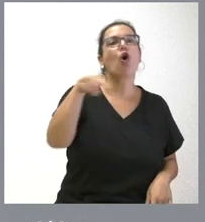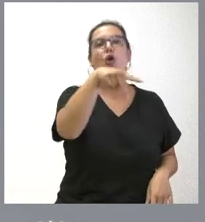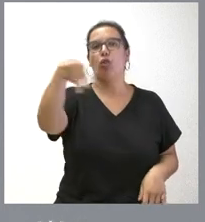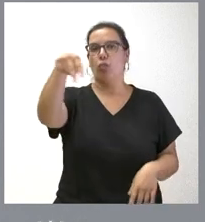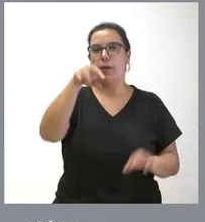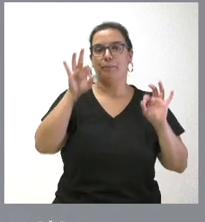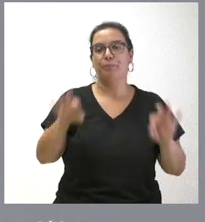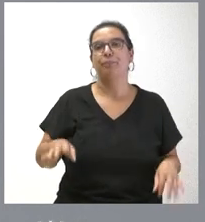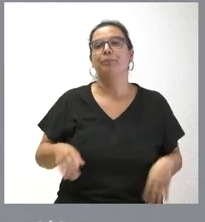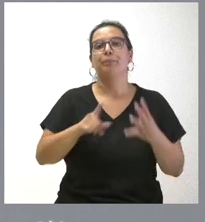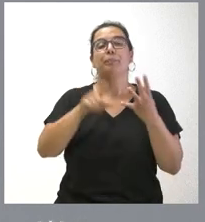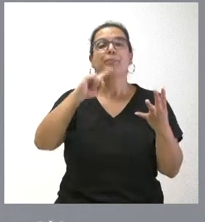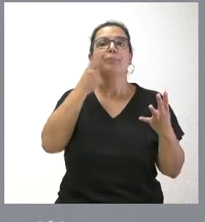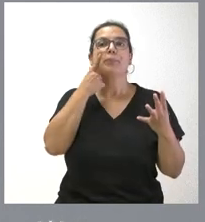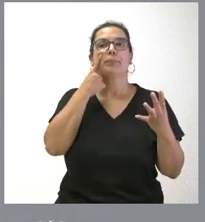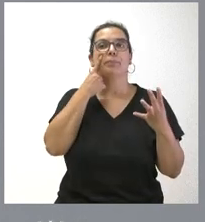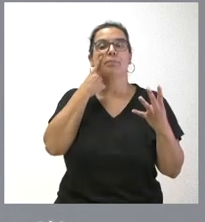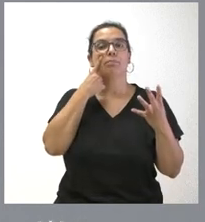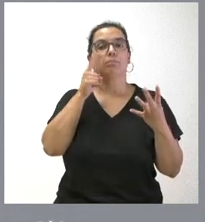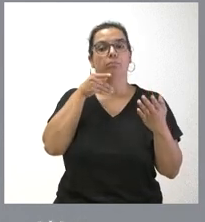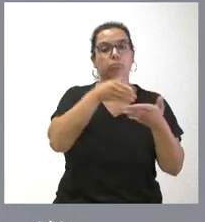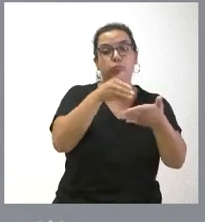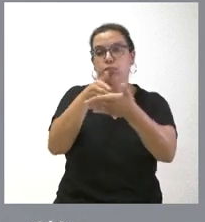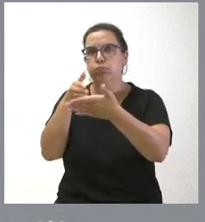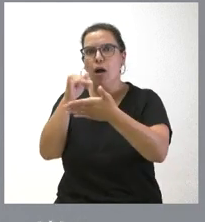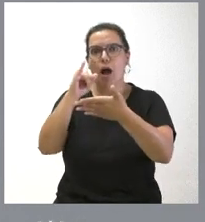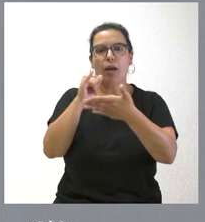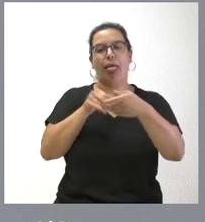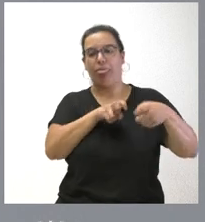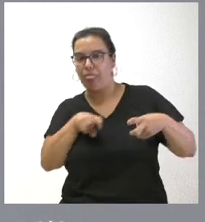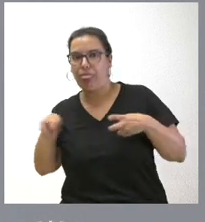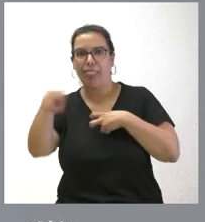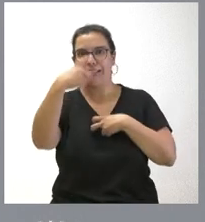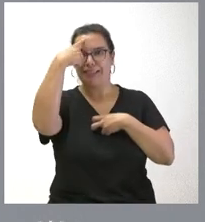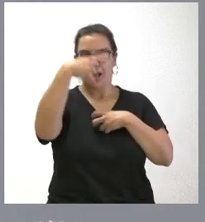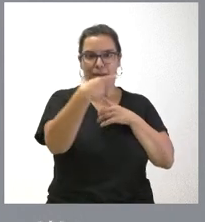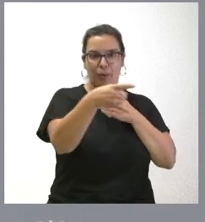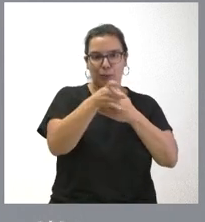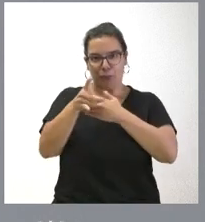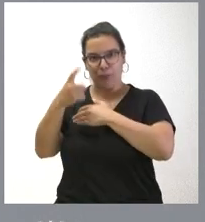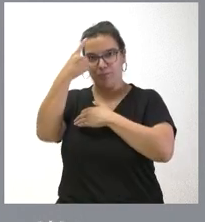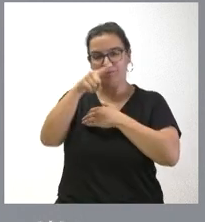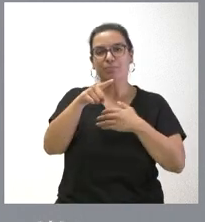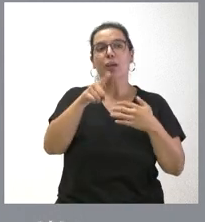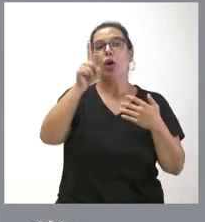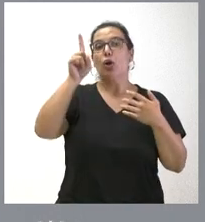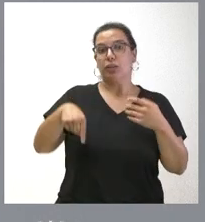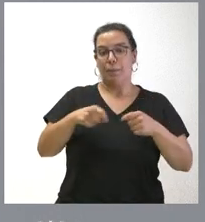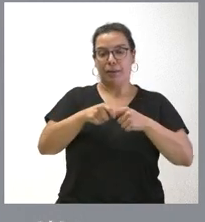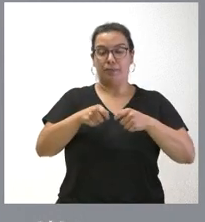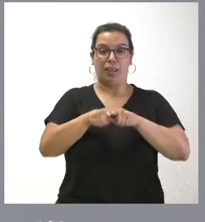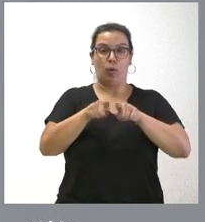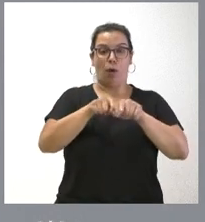del andador la detección de obstáculos para esquivar posibles accidentes o un ancho regulable que